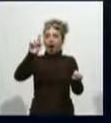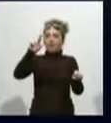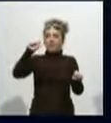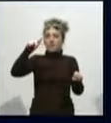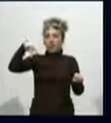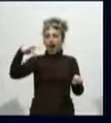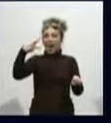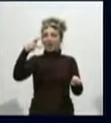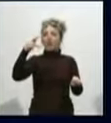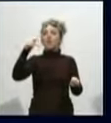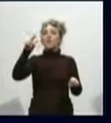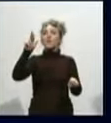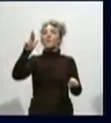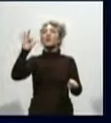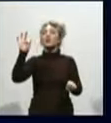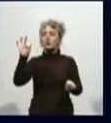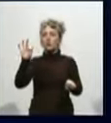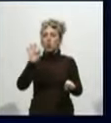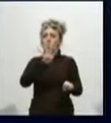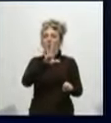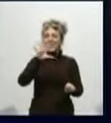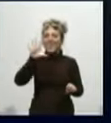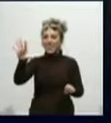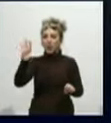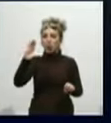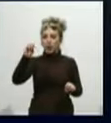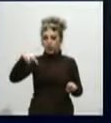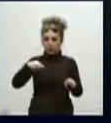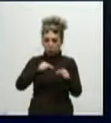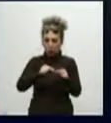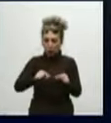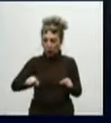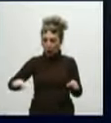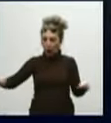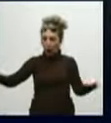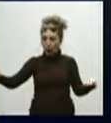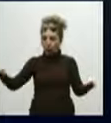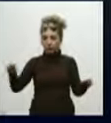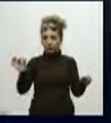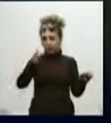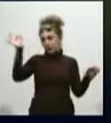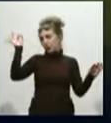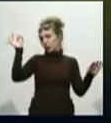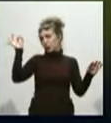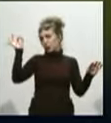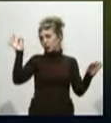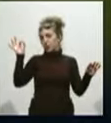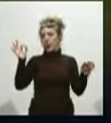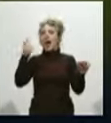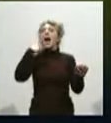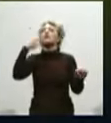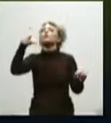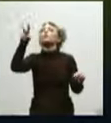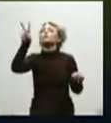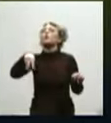Tacho, tacho, tacho. 45 centímetros, señor juez. Está muy bien, perfecto. A ver, usted, ¿de dónde viene? Si yo soy de